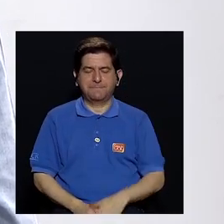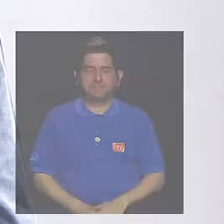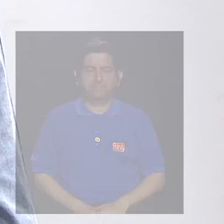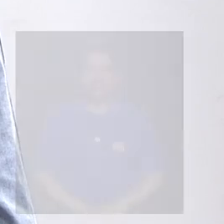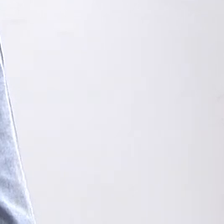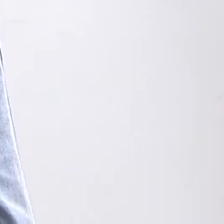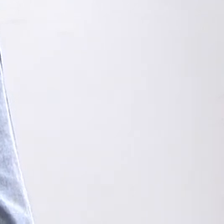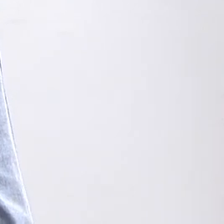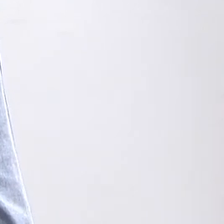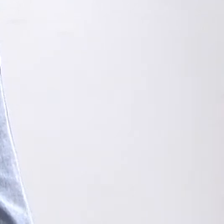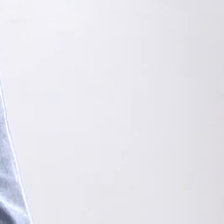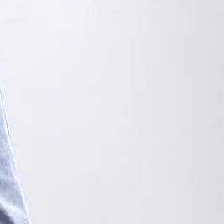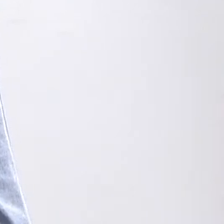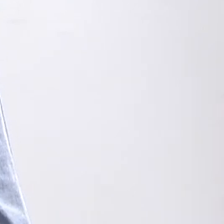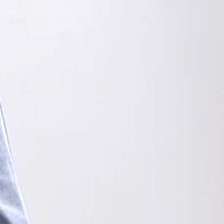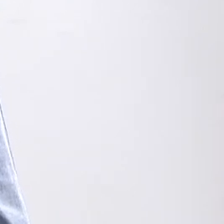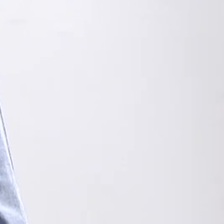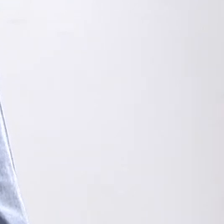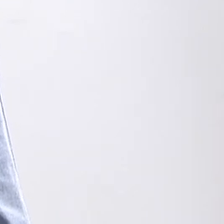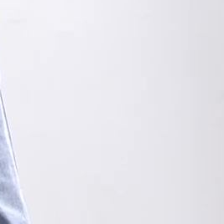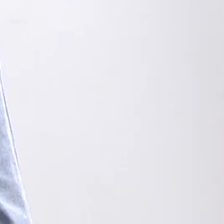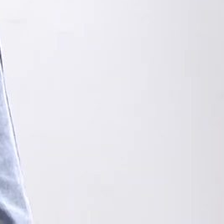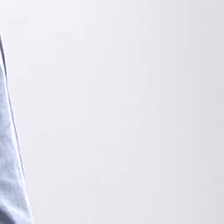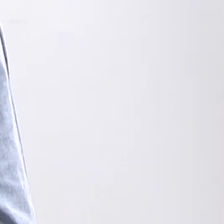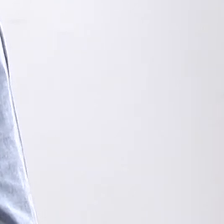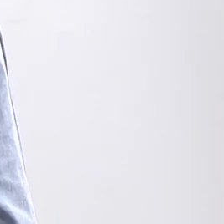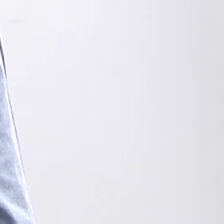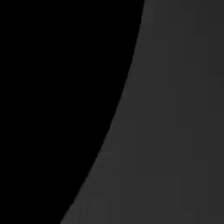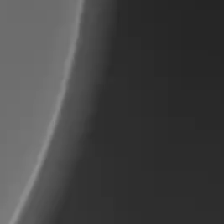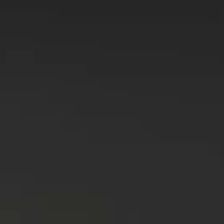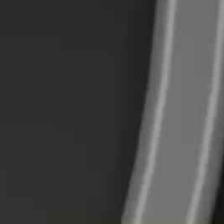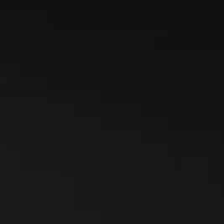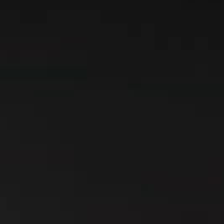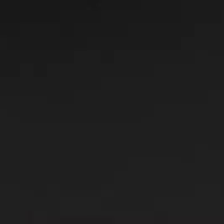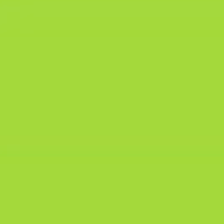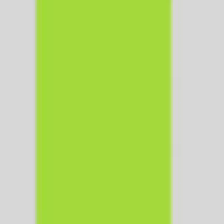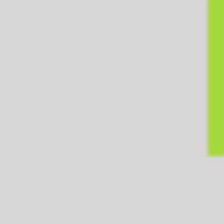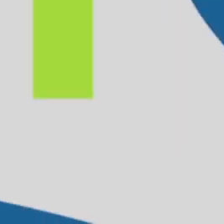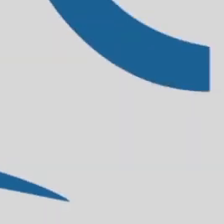gonzález profesora e investigadora de la unam ya regresamos